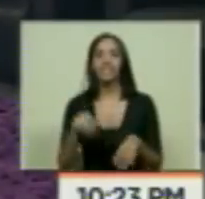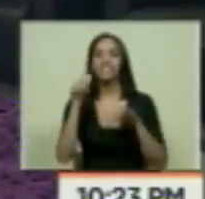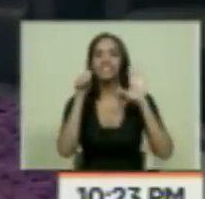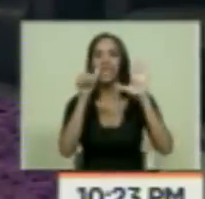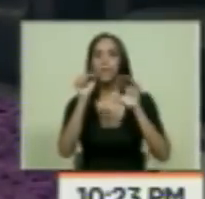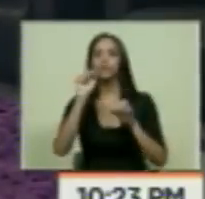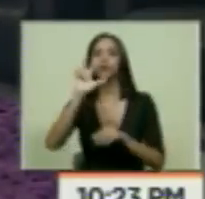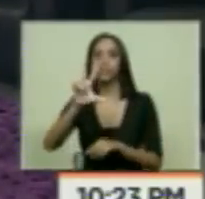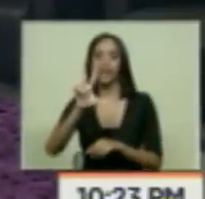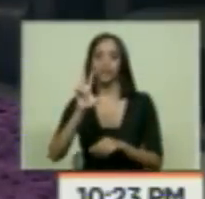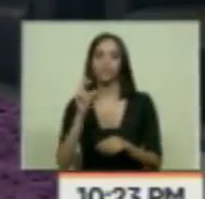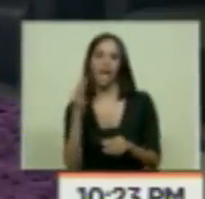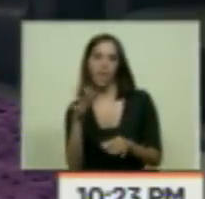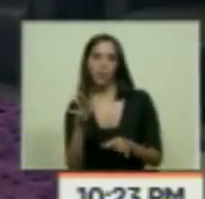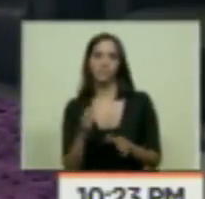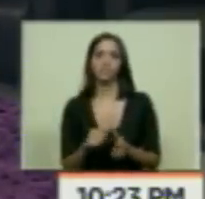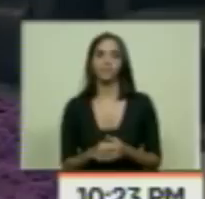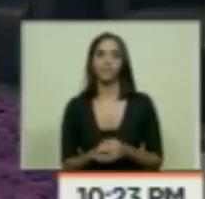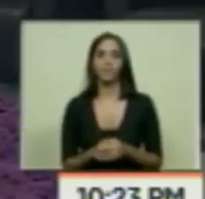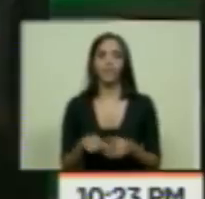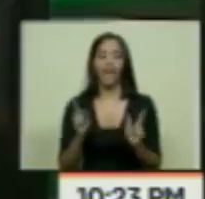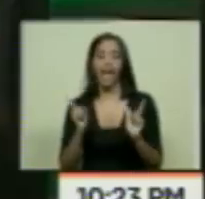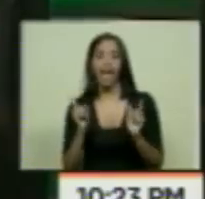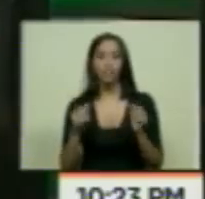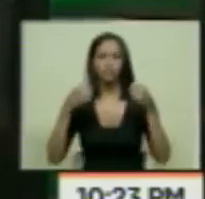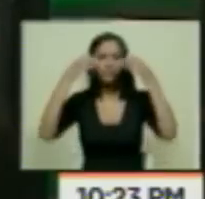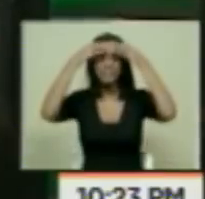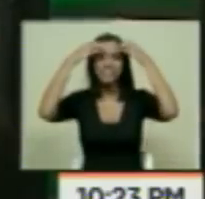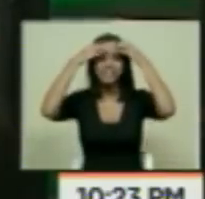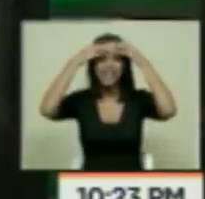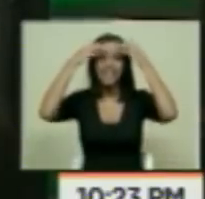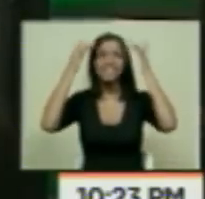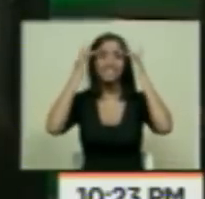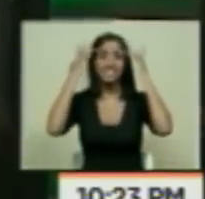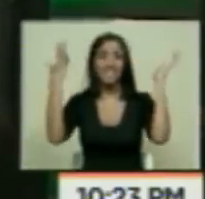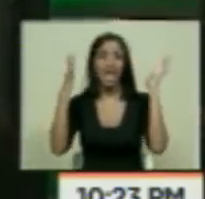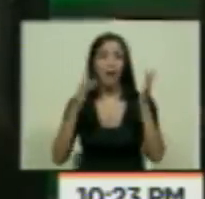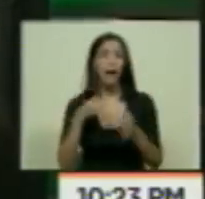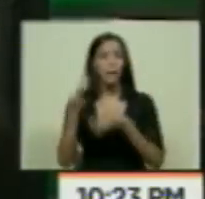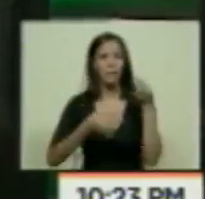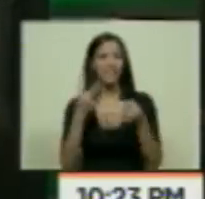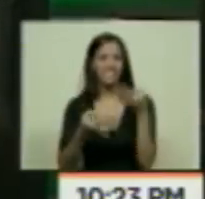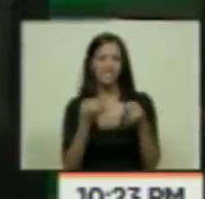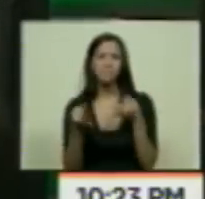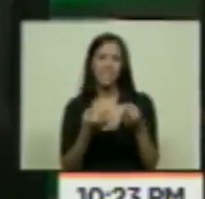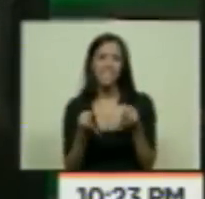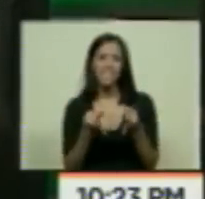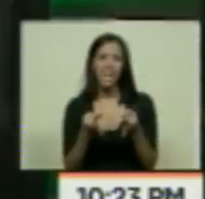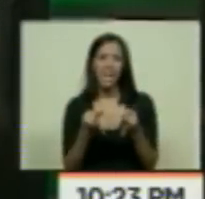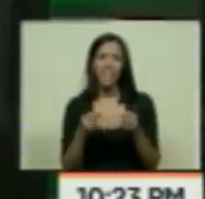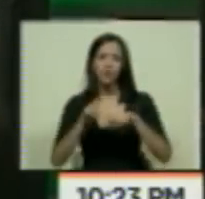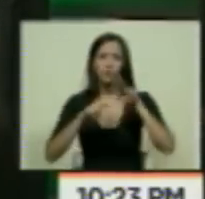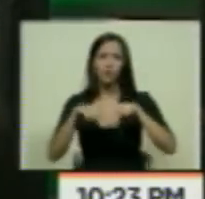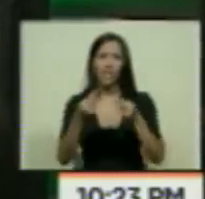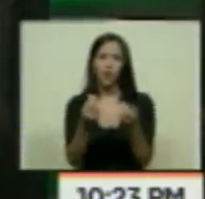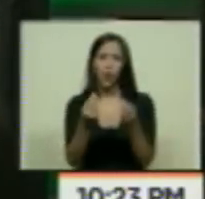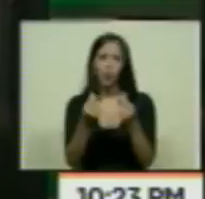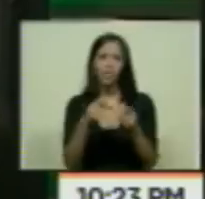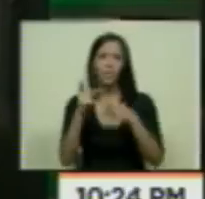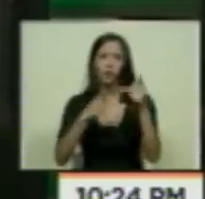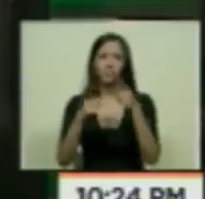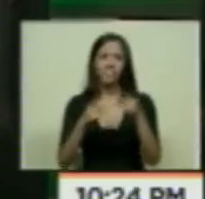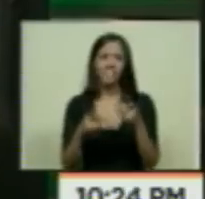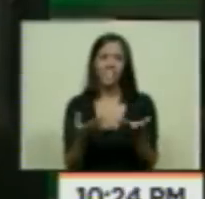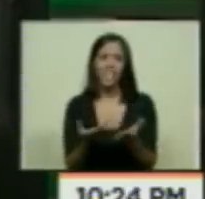así. ¿Algún cerebro económico me puede explicar, teniendo en cuenta la estructura de costes productivo y comercial venezolano y su nulo